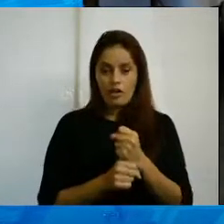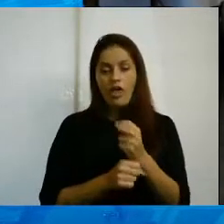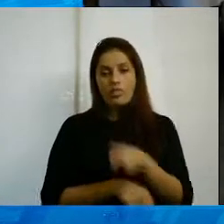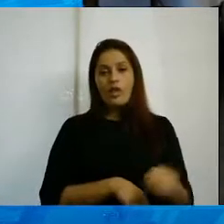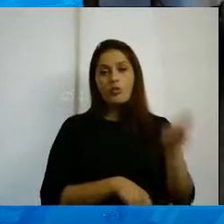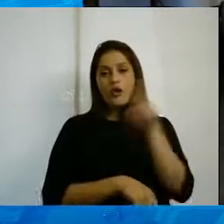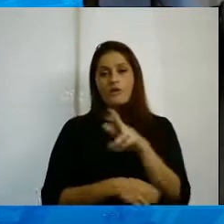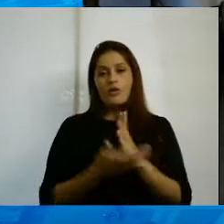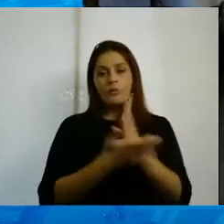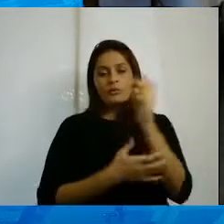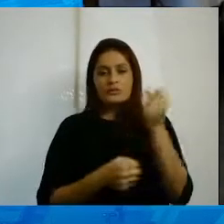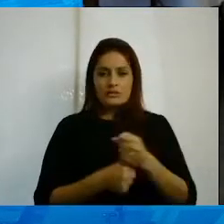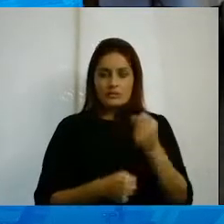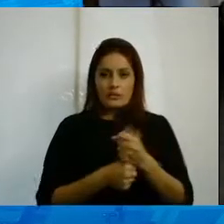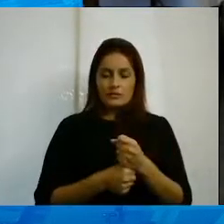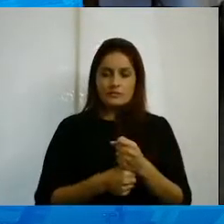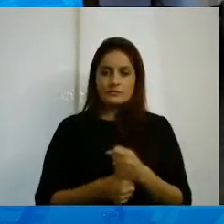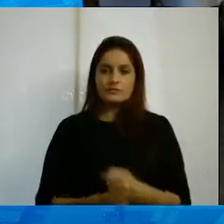esos trabajos.